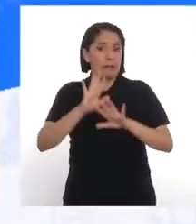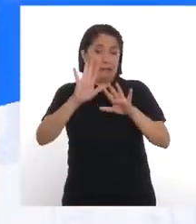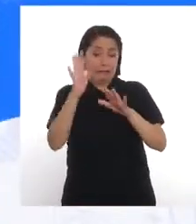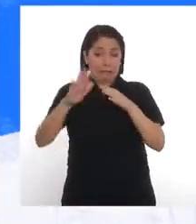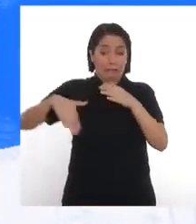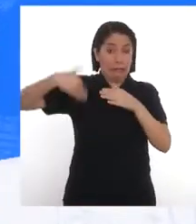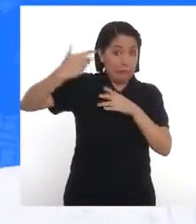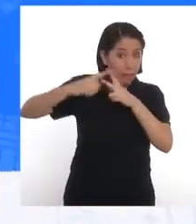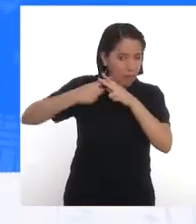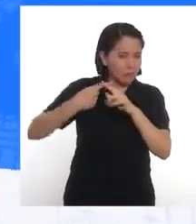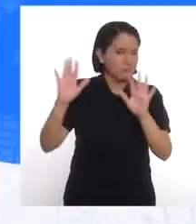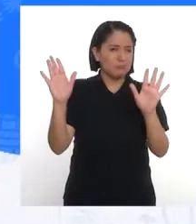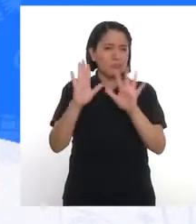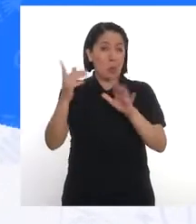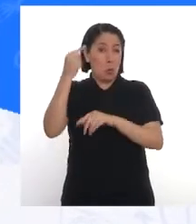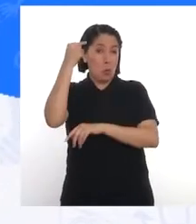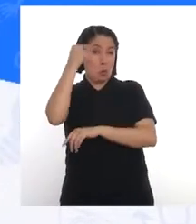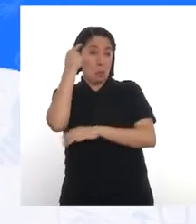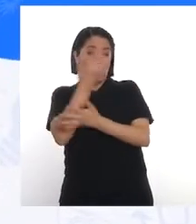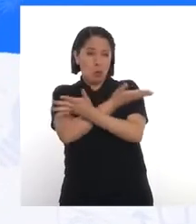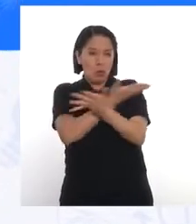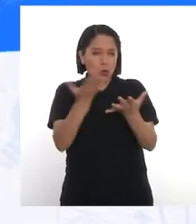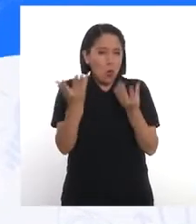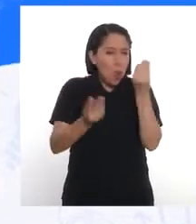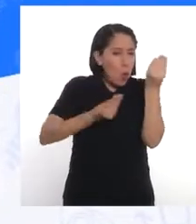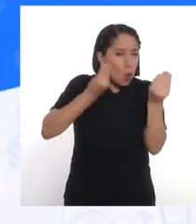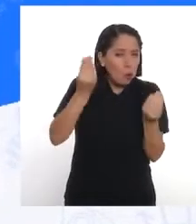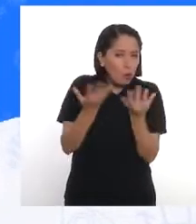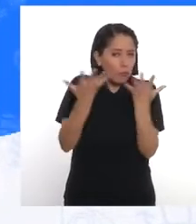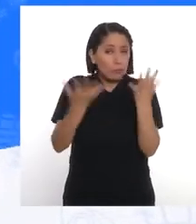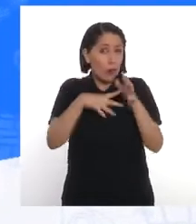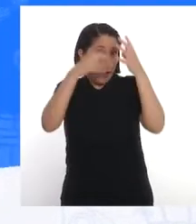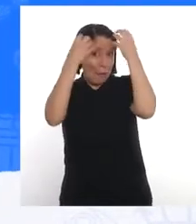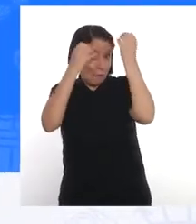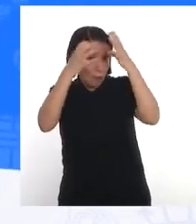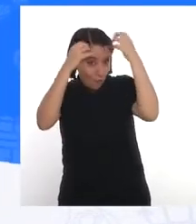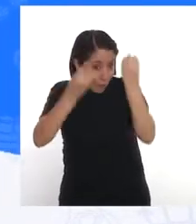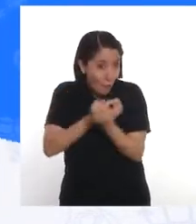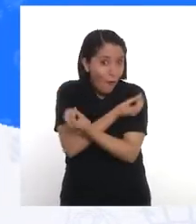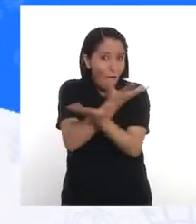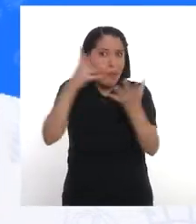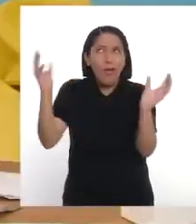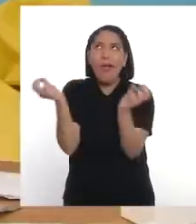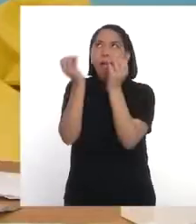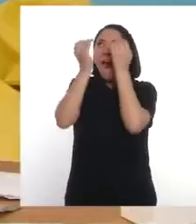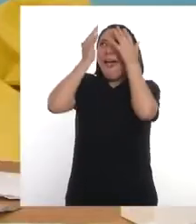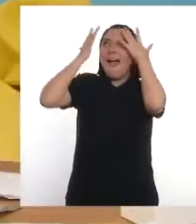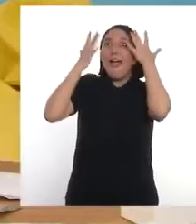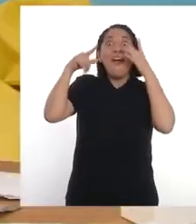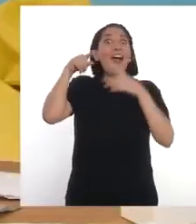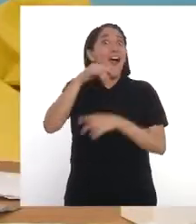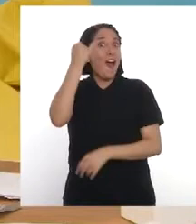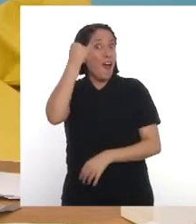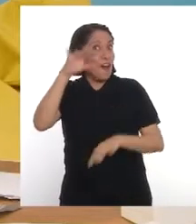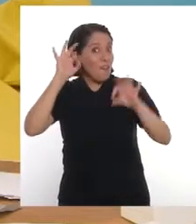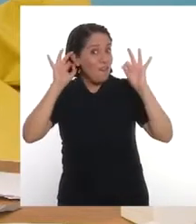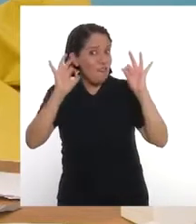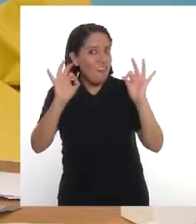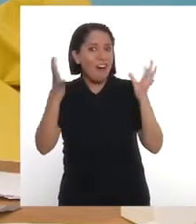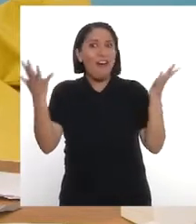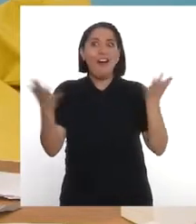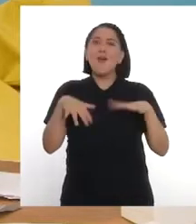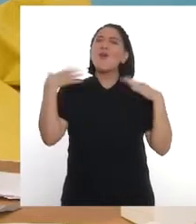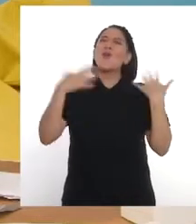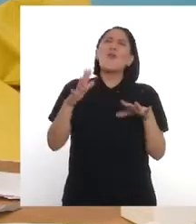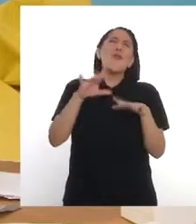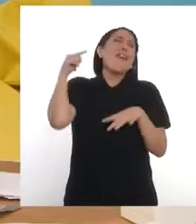a lo siguiente, pensé en que podía compartir con ustedes algunos datos que puedan inspirarlos. ¡Esa es una gran idea! Este